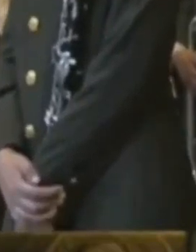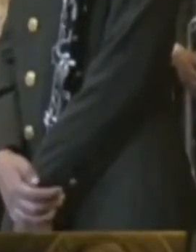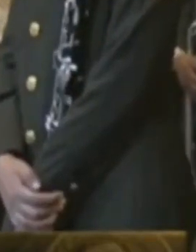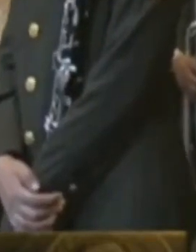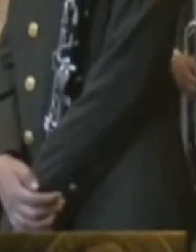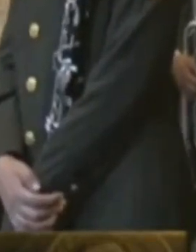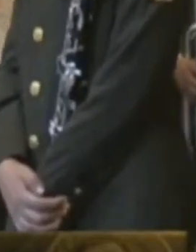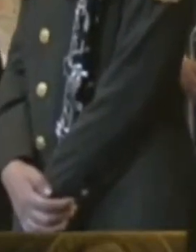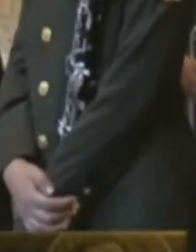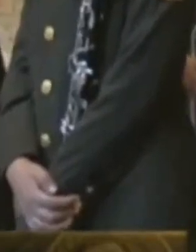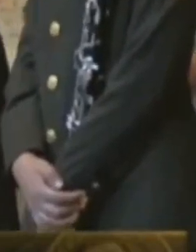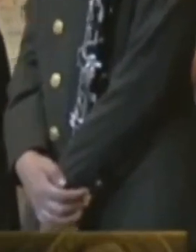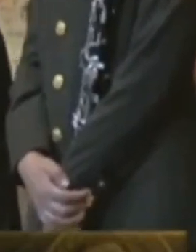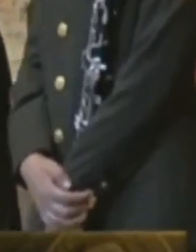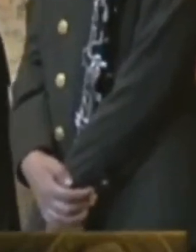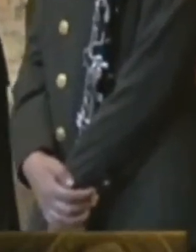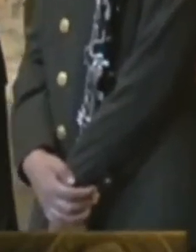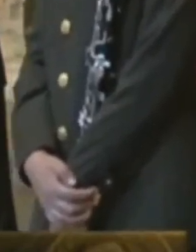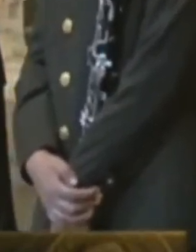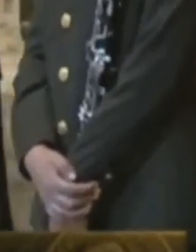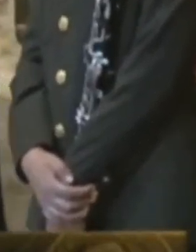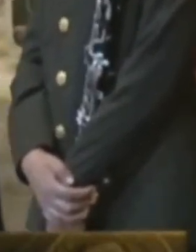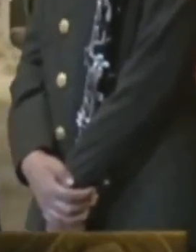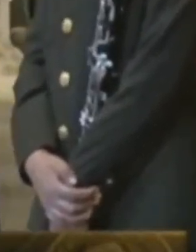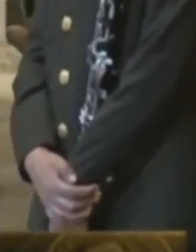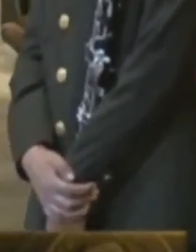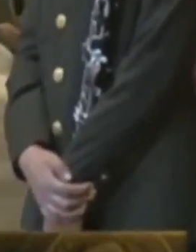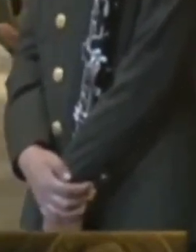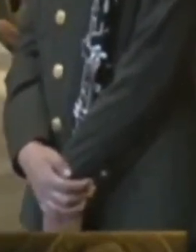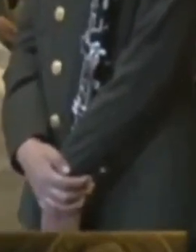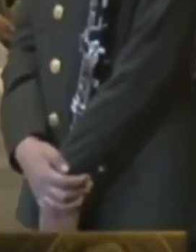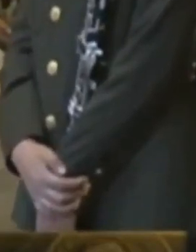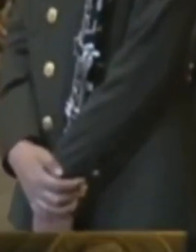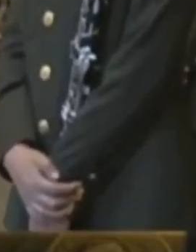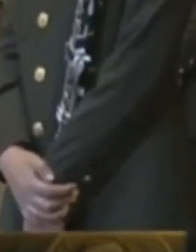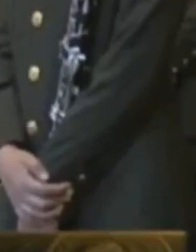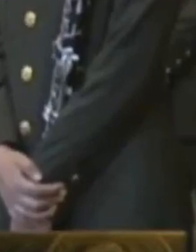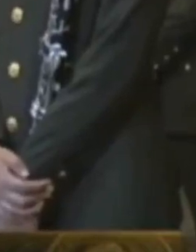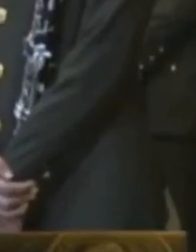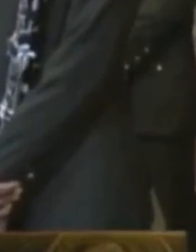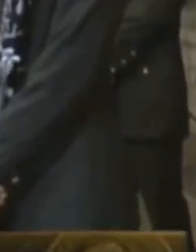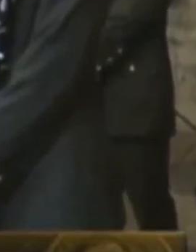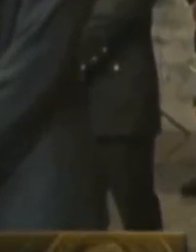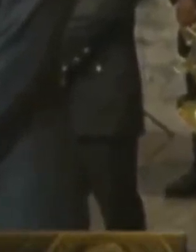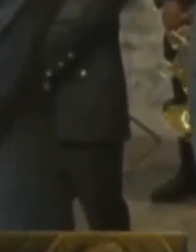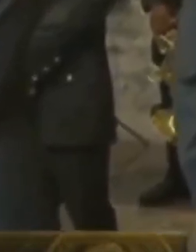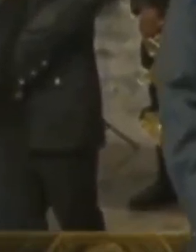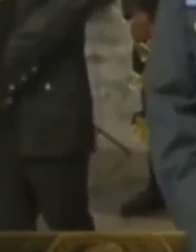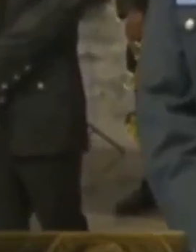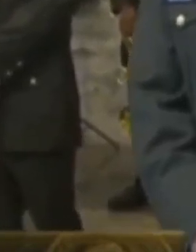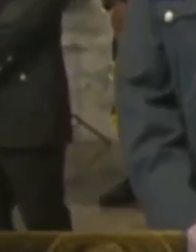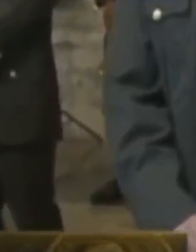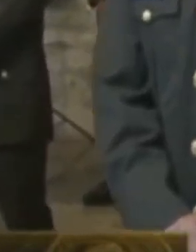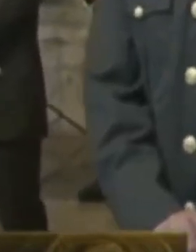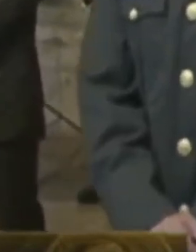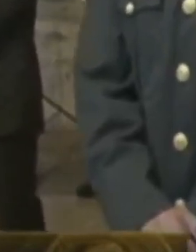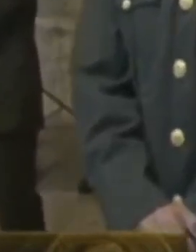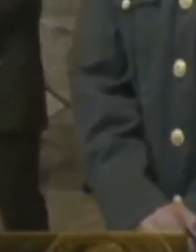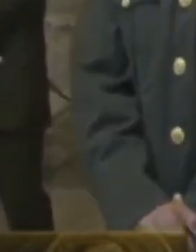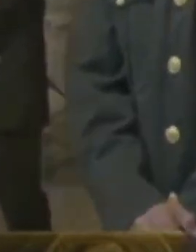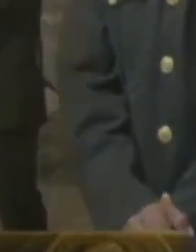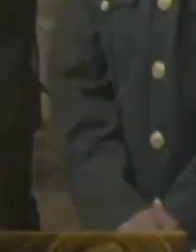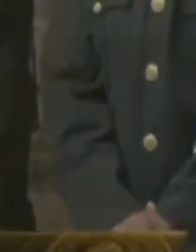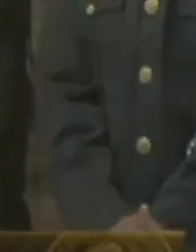la República, y al presidente municipal de Comitán, lugar donde naciera don Belisario Domínguez, todos los